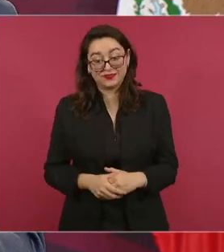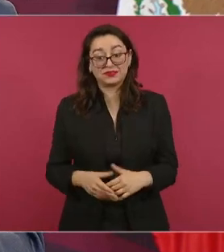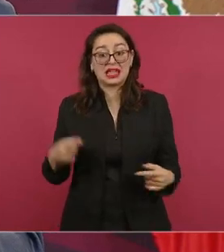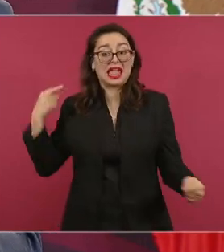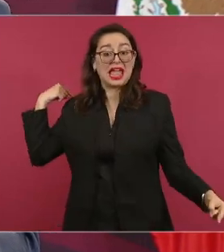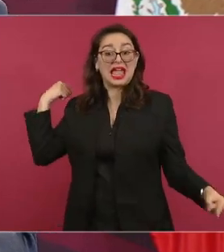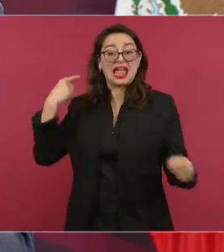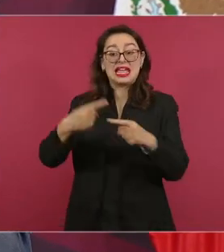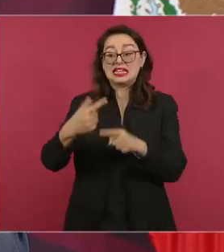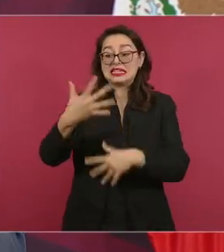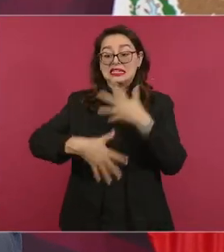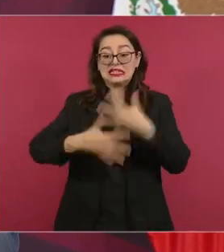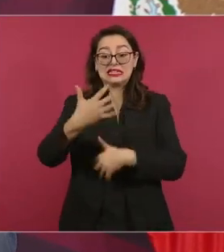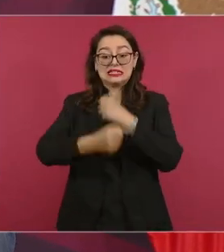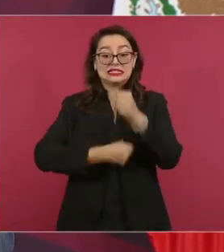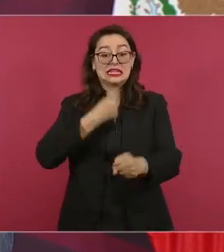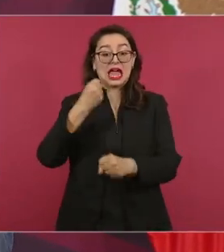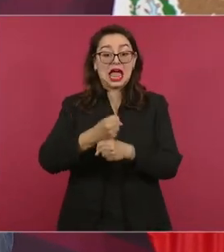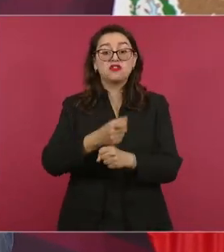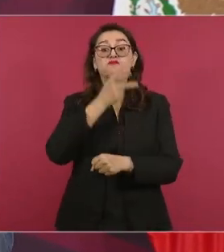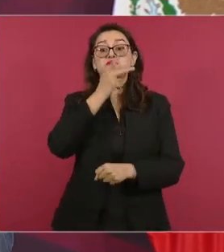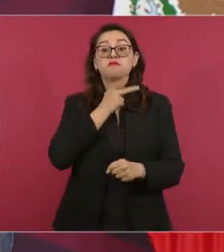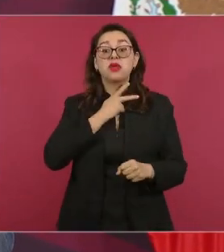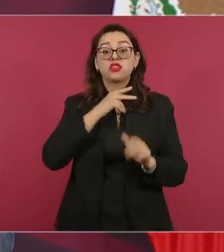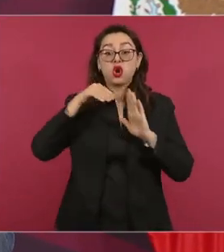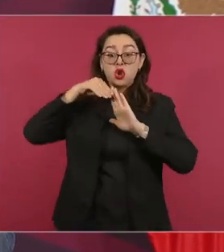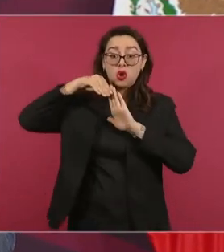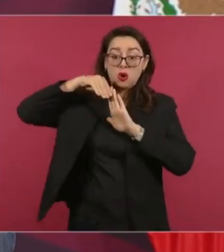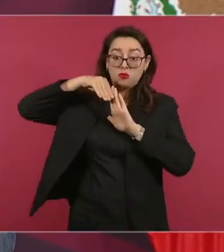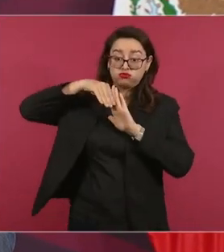años consecutivos de caída en la producción.